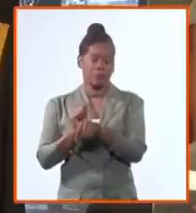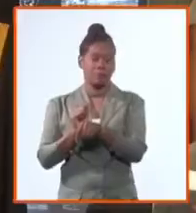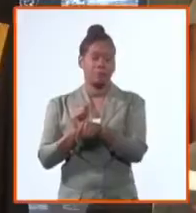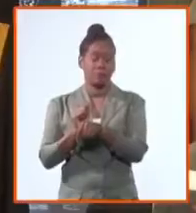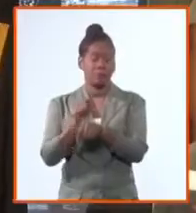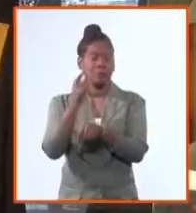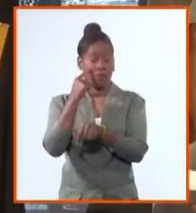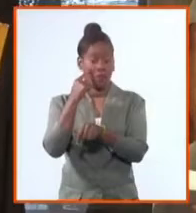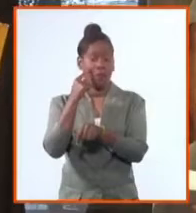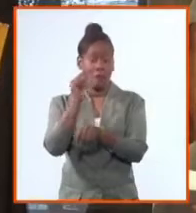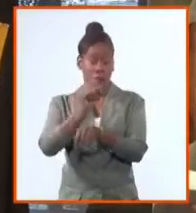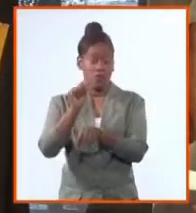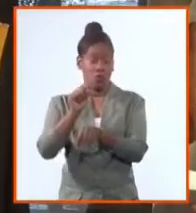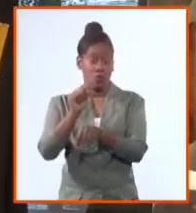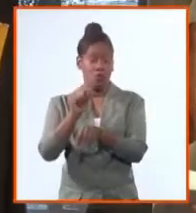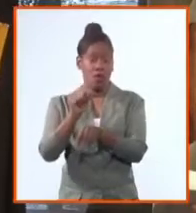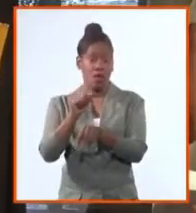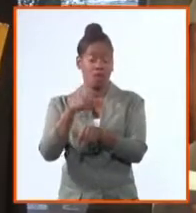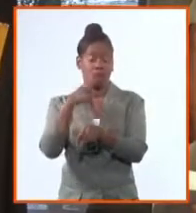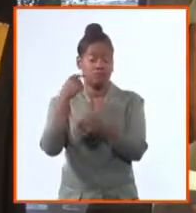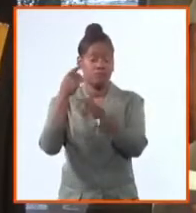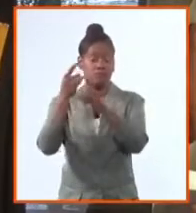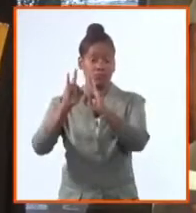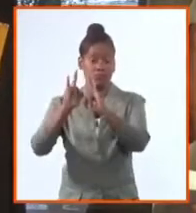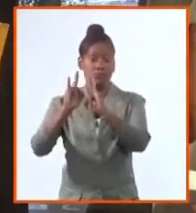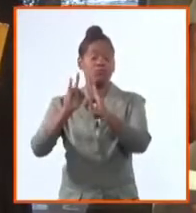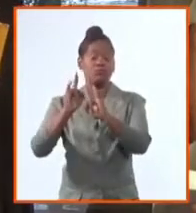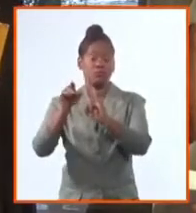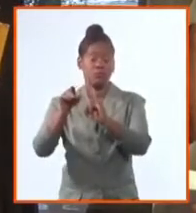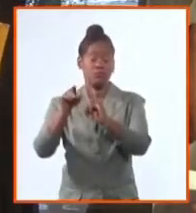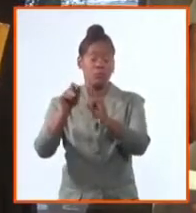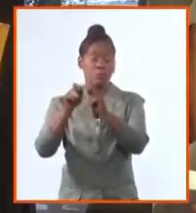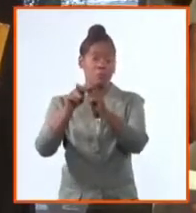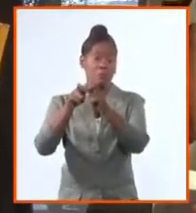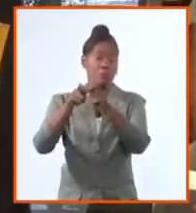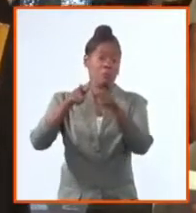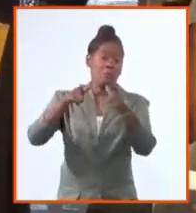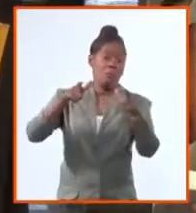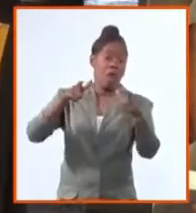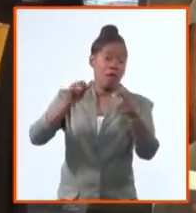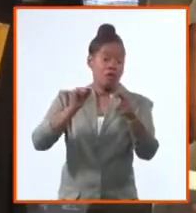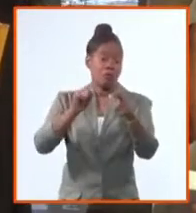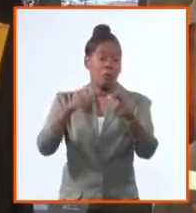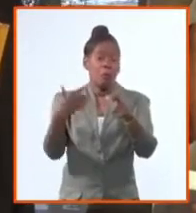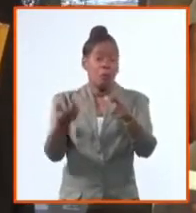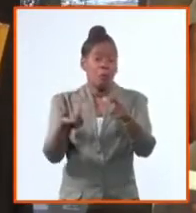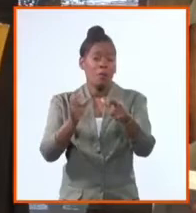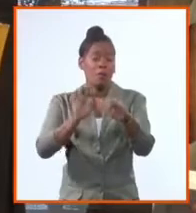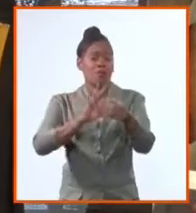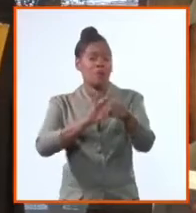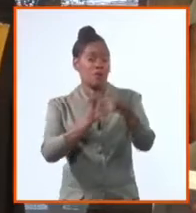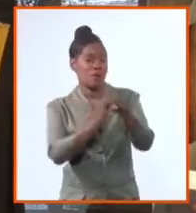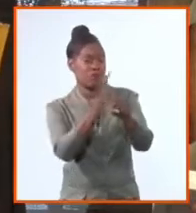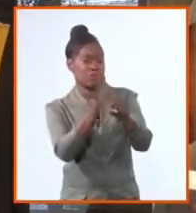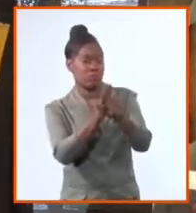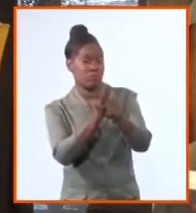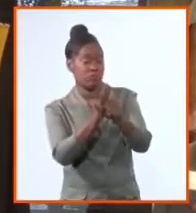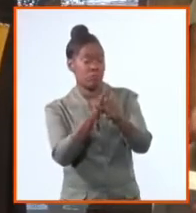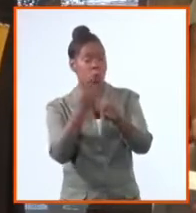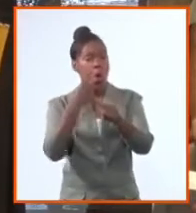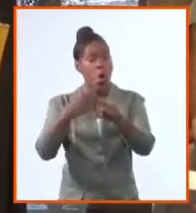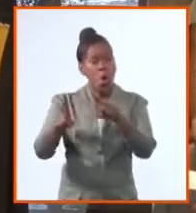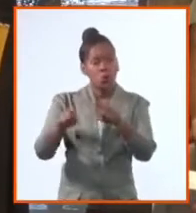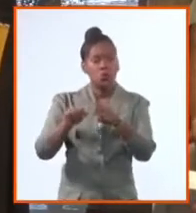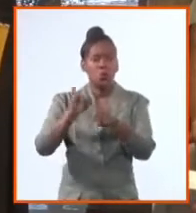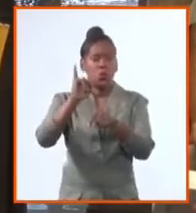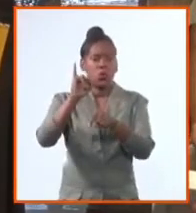desafortunadamente fallecidos que hemos tenido, ha sido la mayoría por COVID, per se por la infección, pero otros han sido